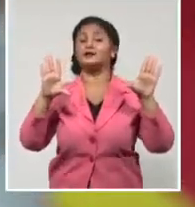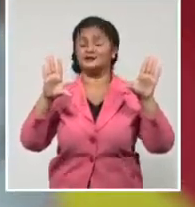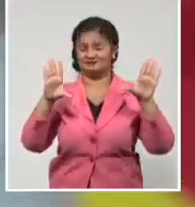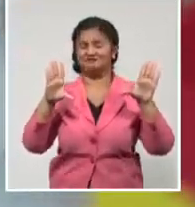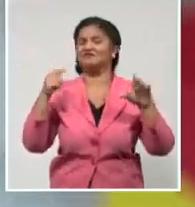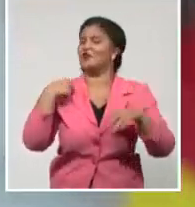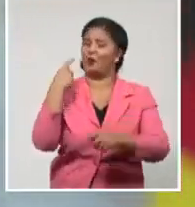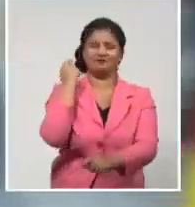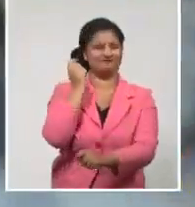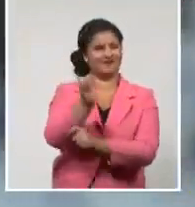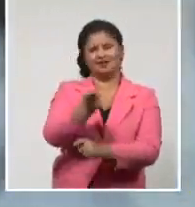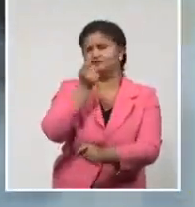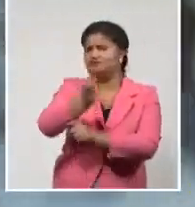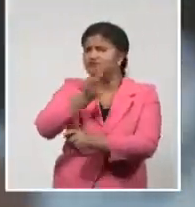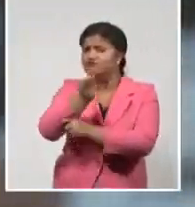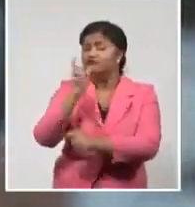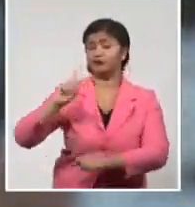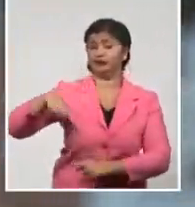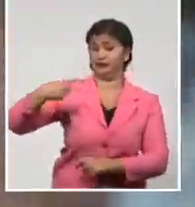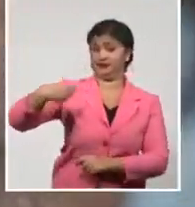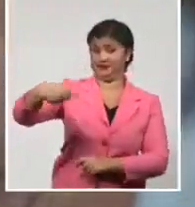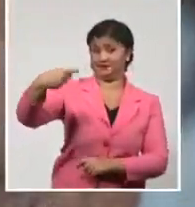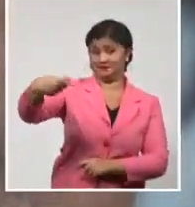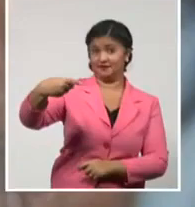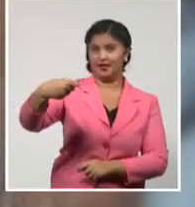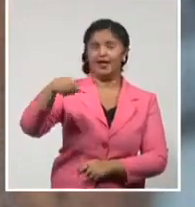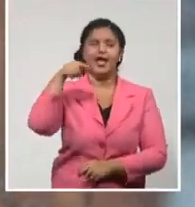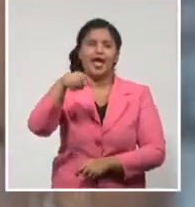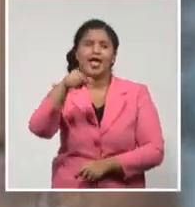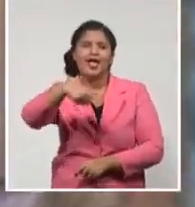soy él pero medios